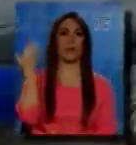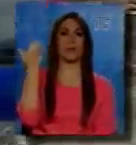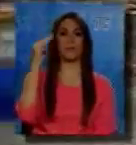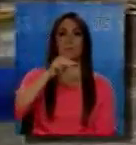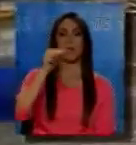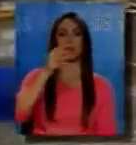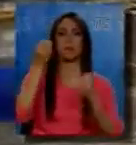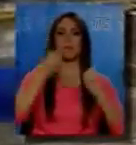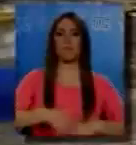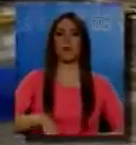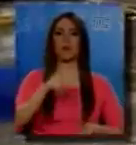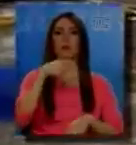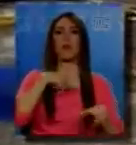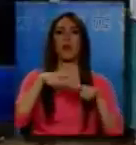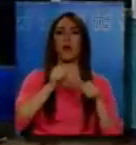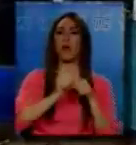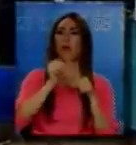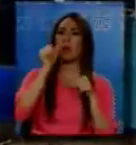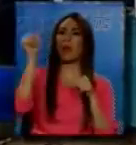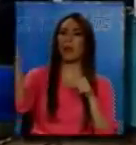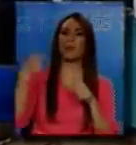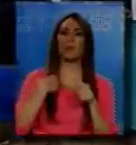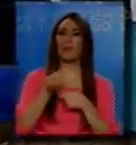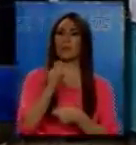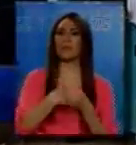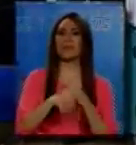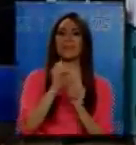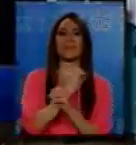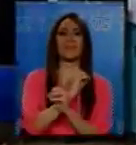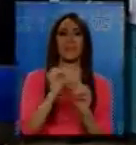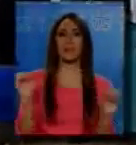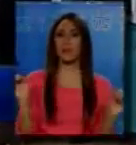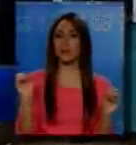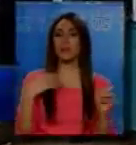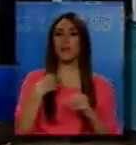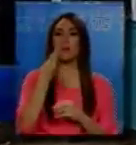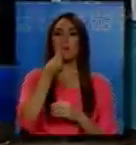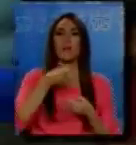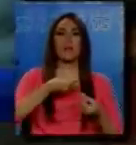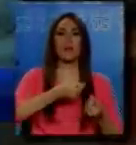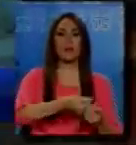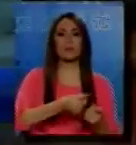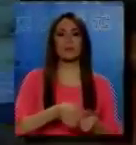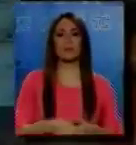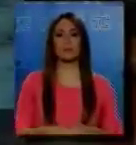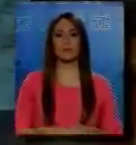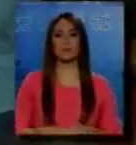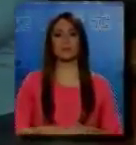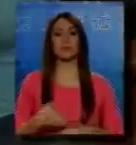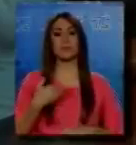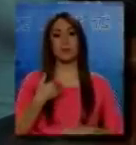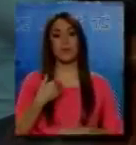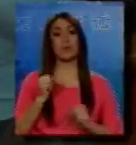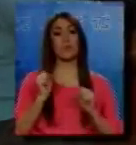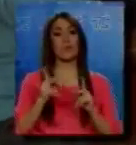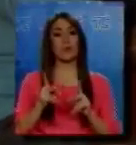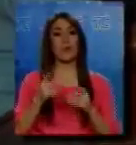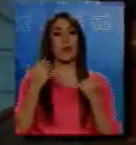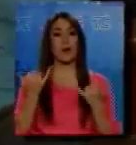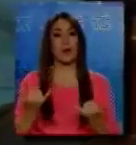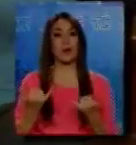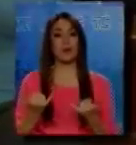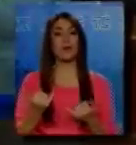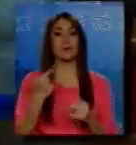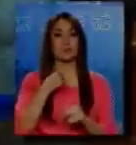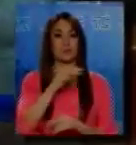martes porque debido a la ubicación no vendieron nada en la misa campal del Papa Francisco. Y si tenemos la oportunidad en este momento